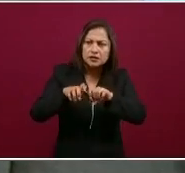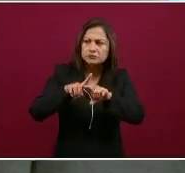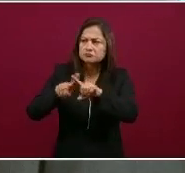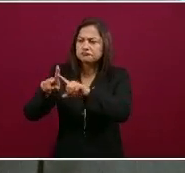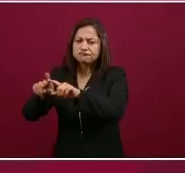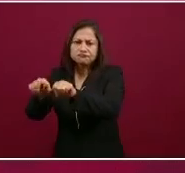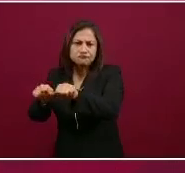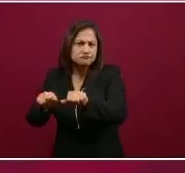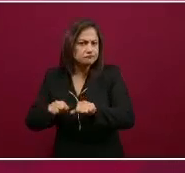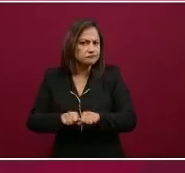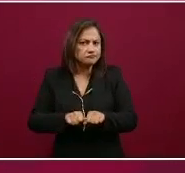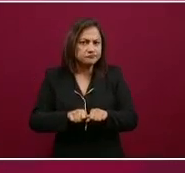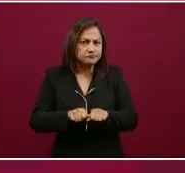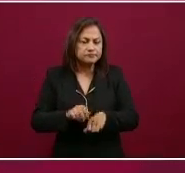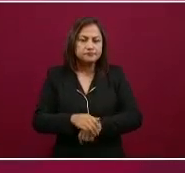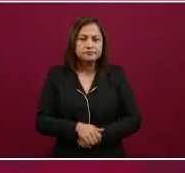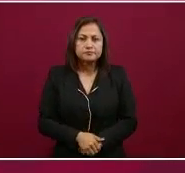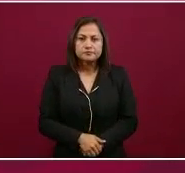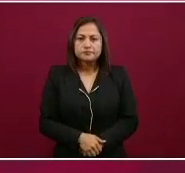Hay